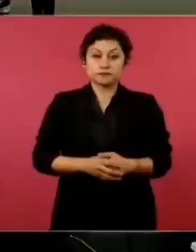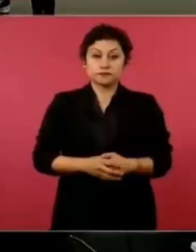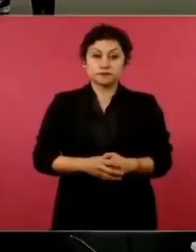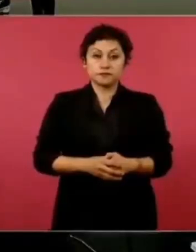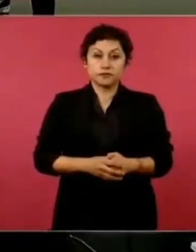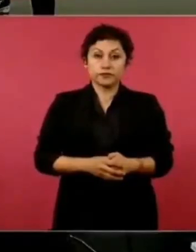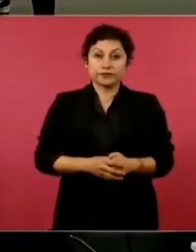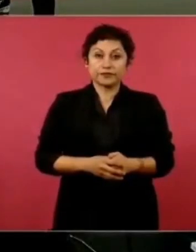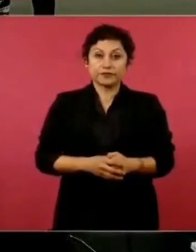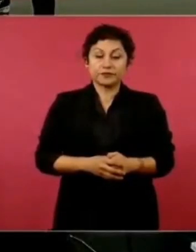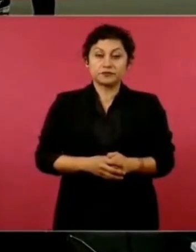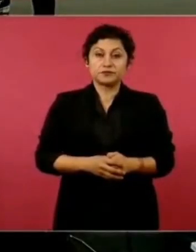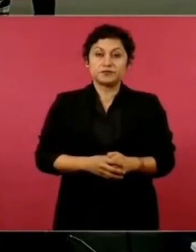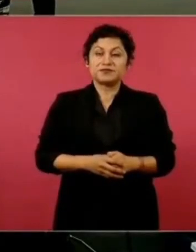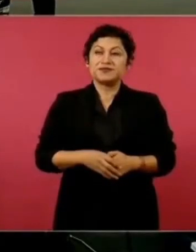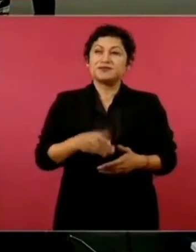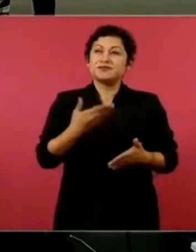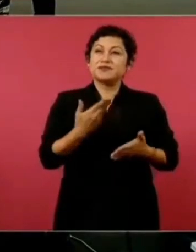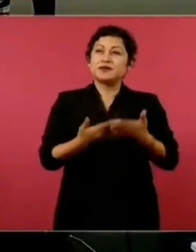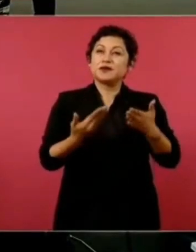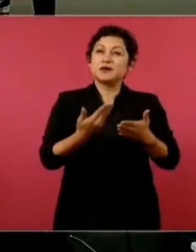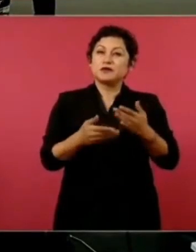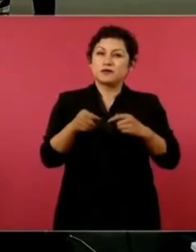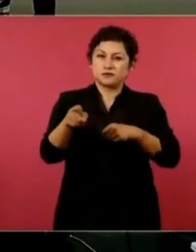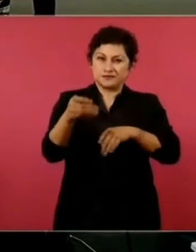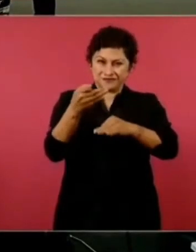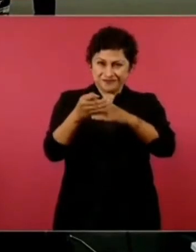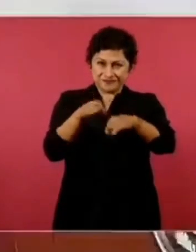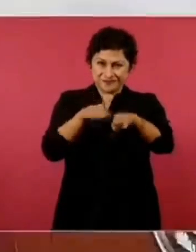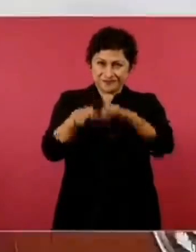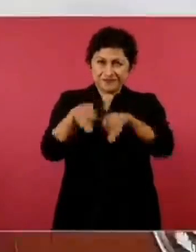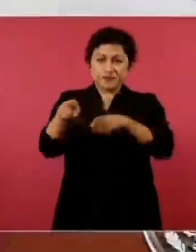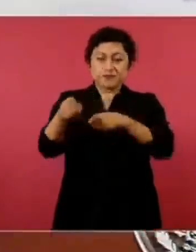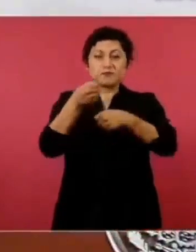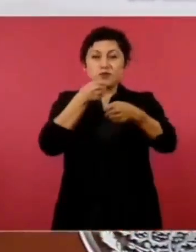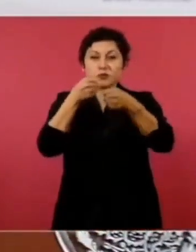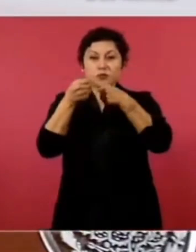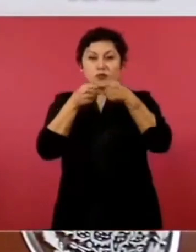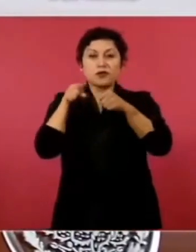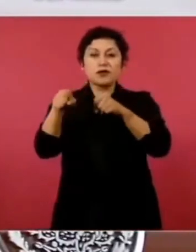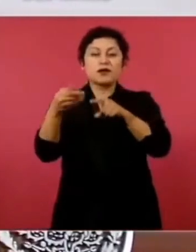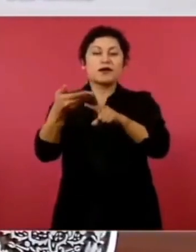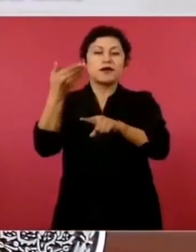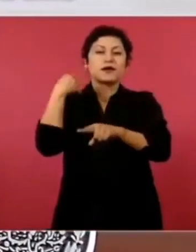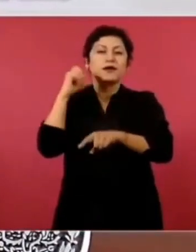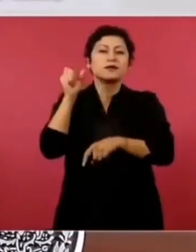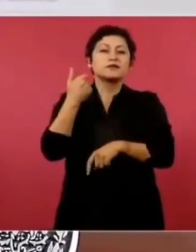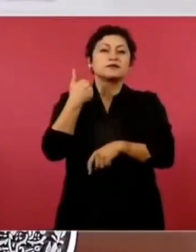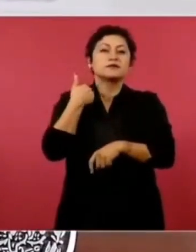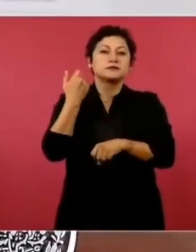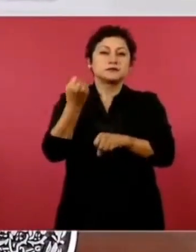ahora de comentarista, que estuvo de secretario del Trabajo.